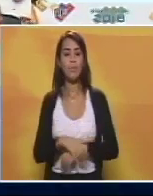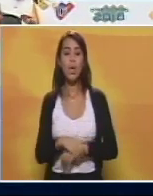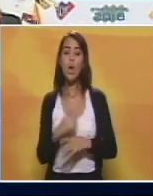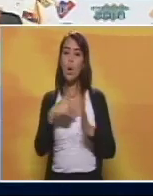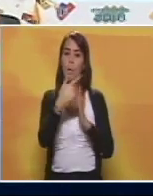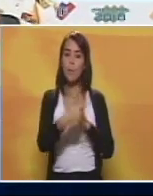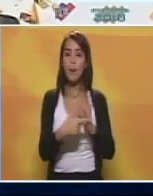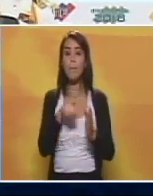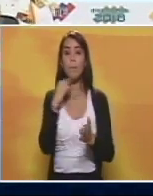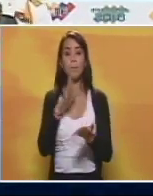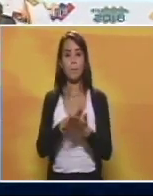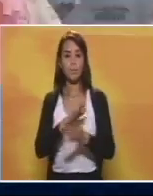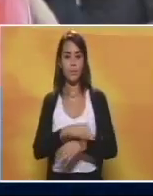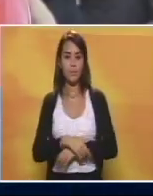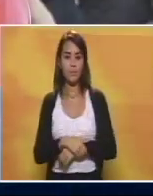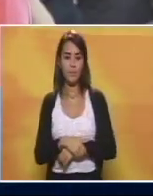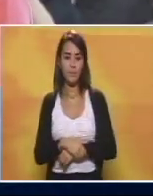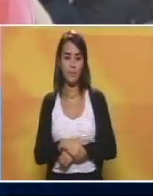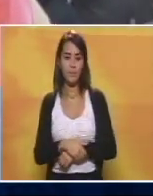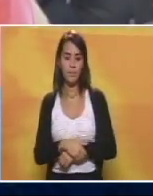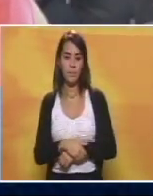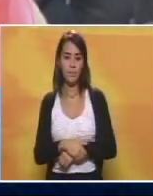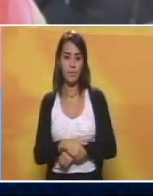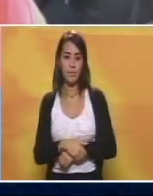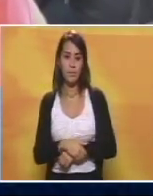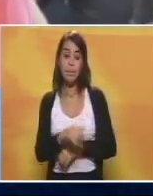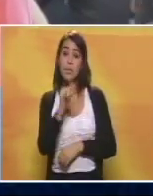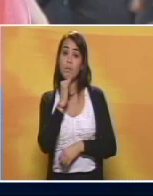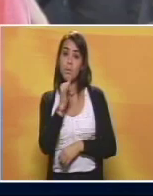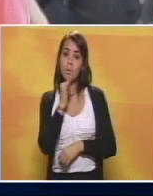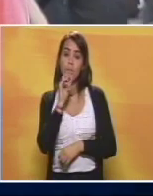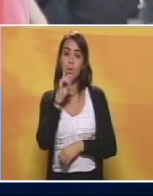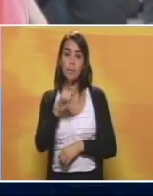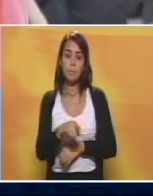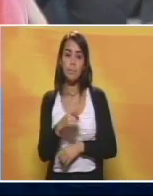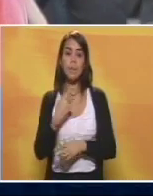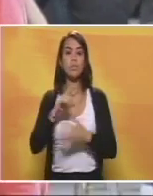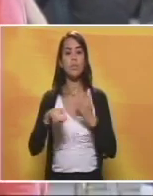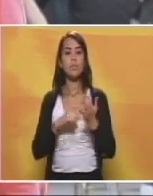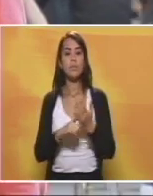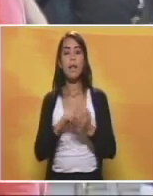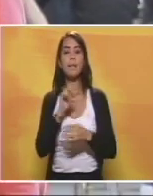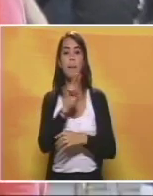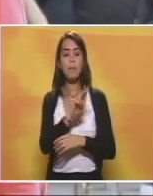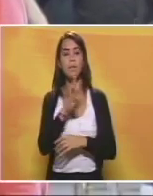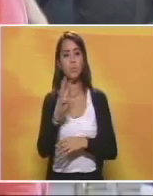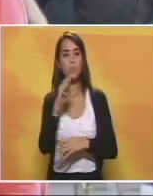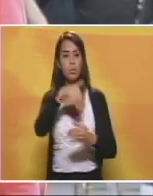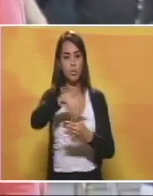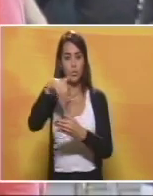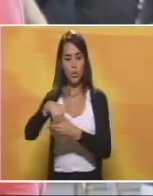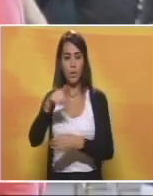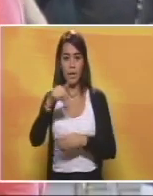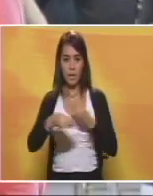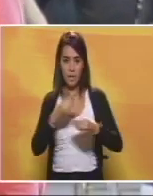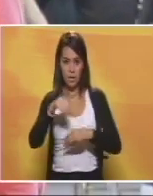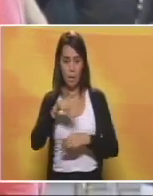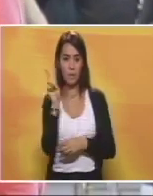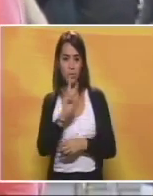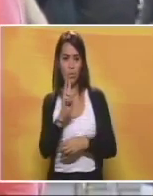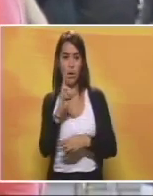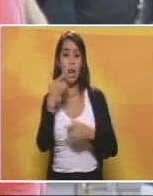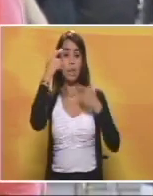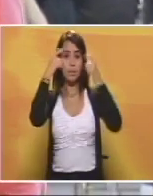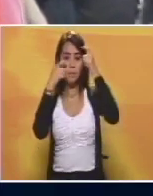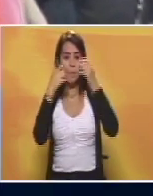delitos de asesinato destacó el jefe del estado que de un total de 24 elecciones que se han realizado en venezuela el chavismo ha